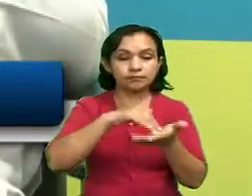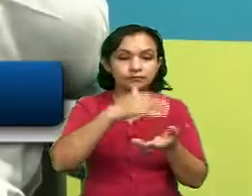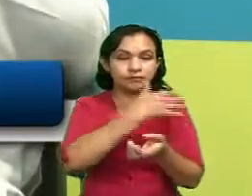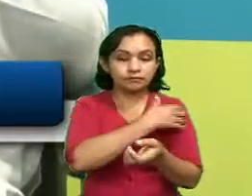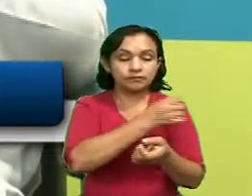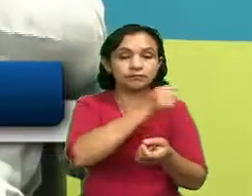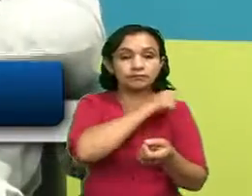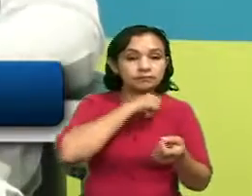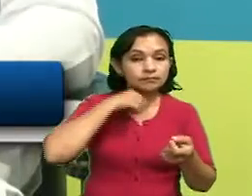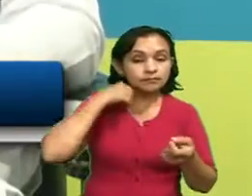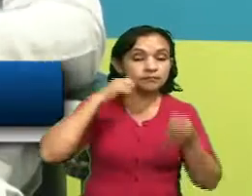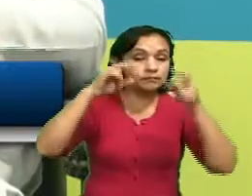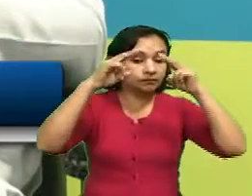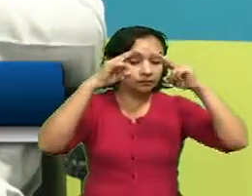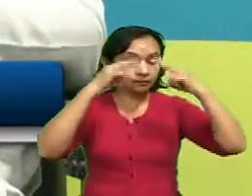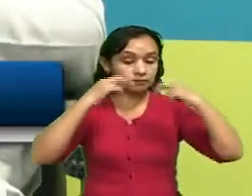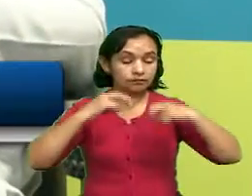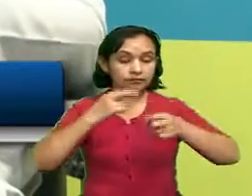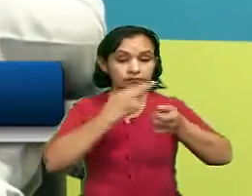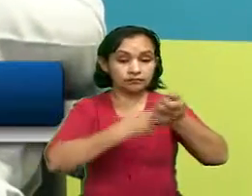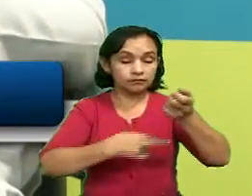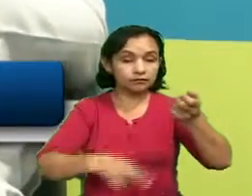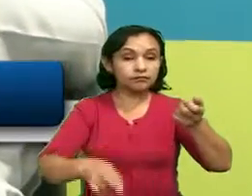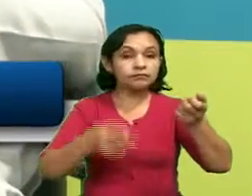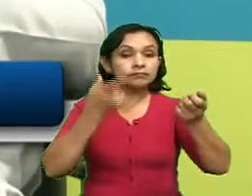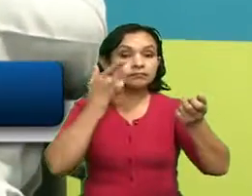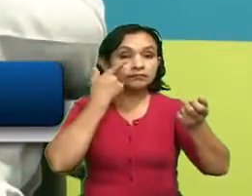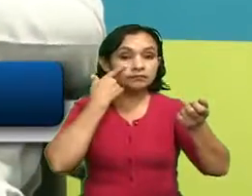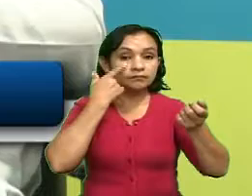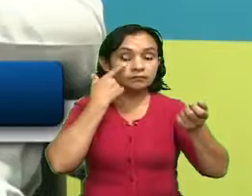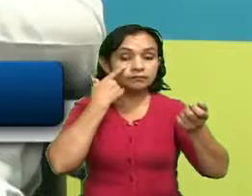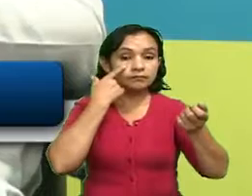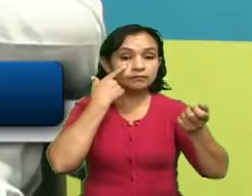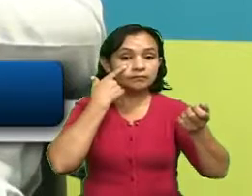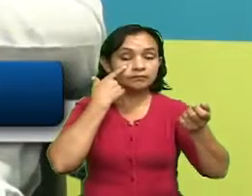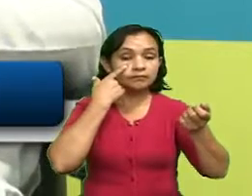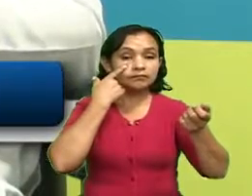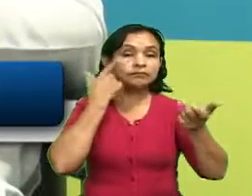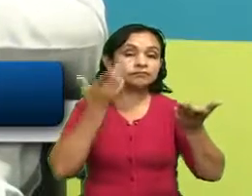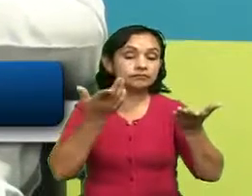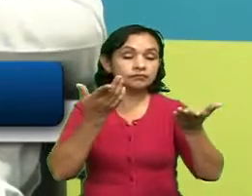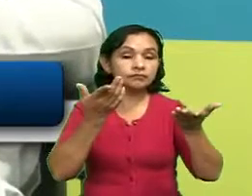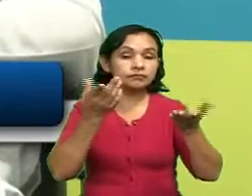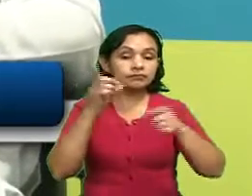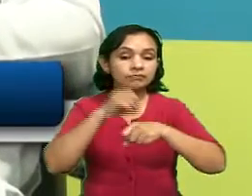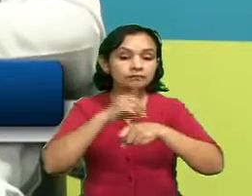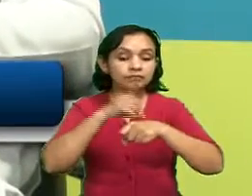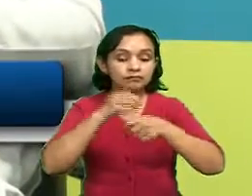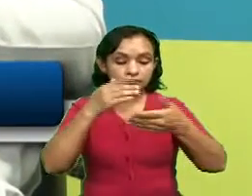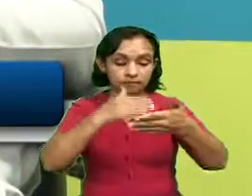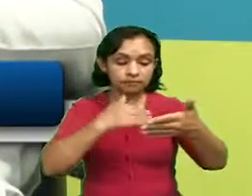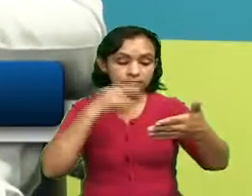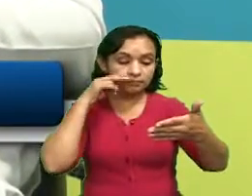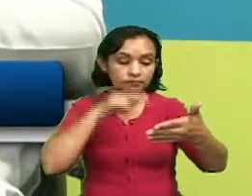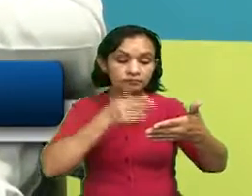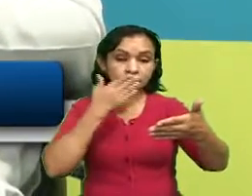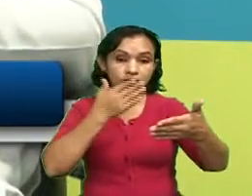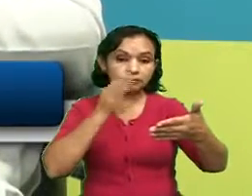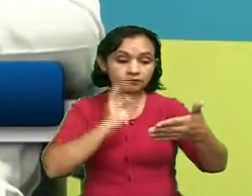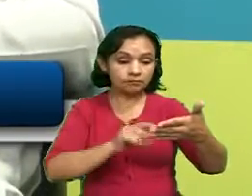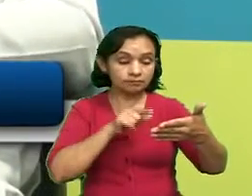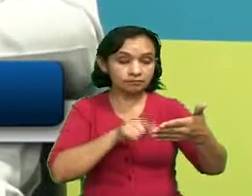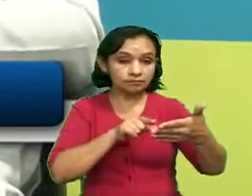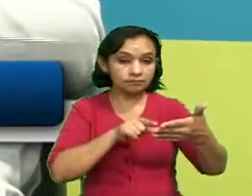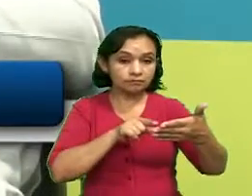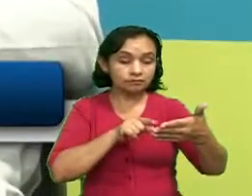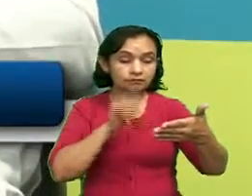hacen nuevamente los exámenes al paciente y se valoran en la consulta externa, se valoran por el médico. Si